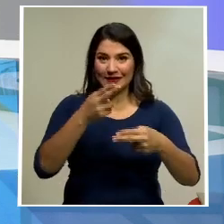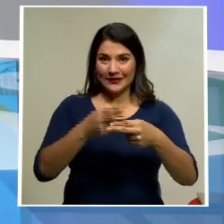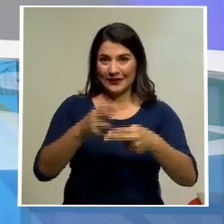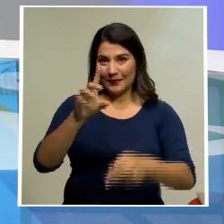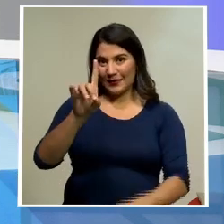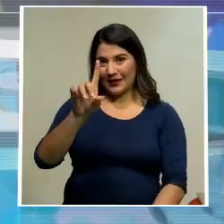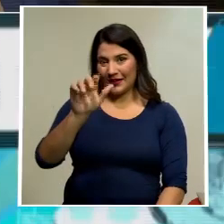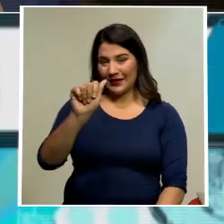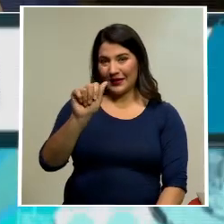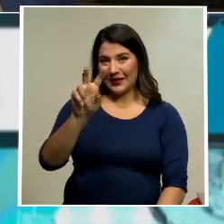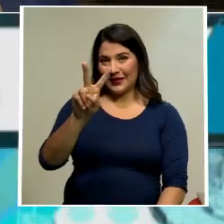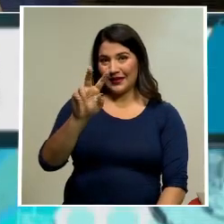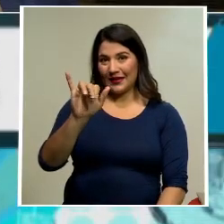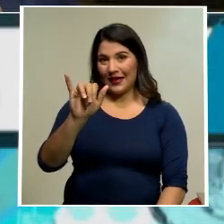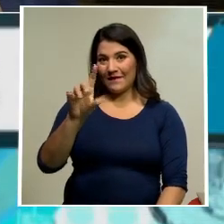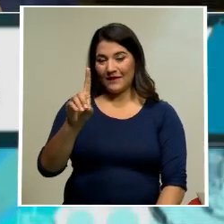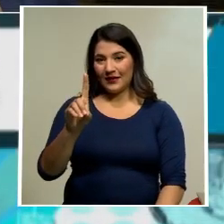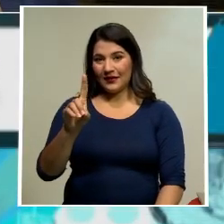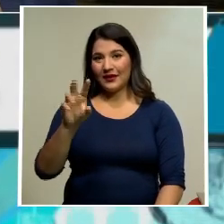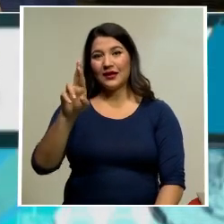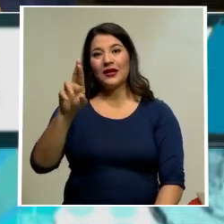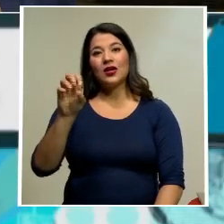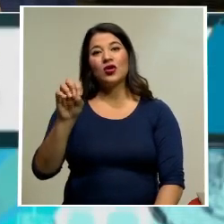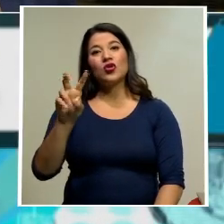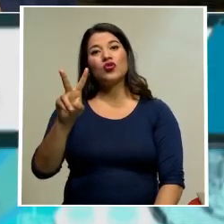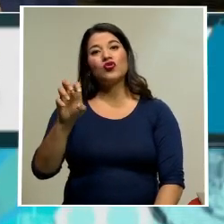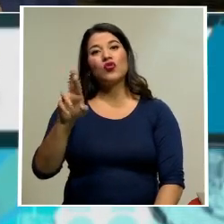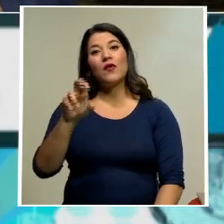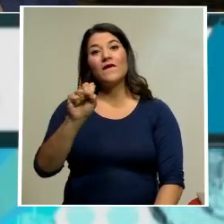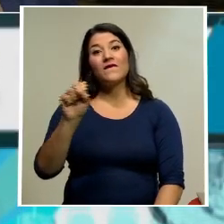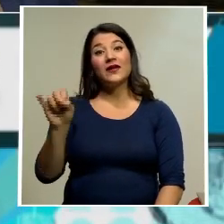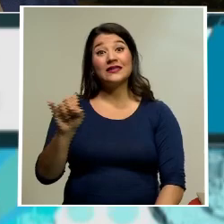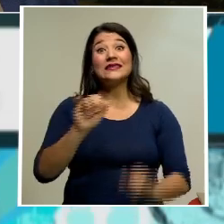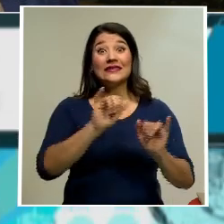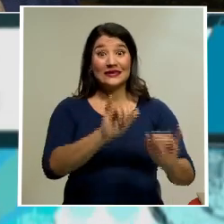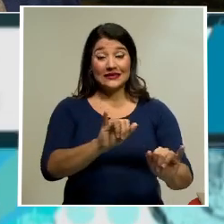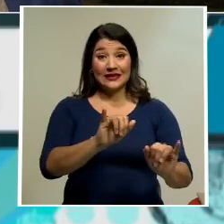en el Congreso y nos informa. Muy buenas noches, David, adelante.